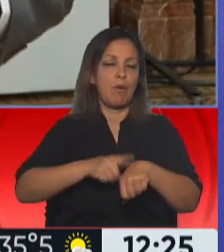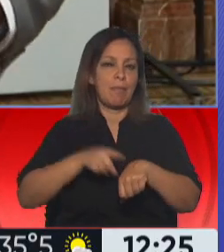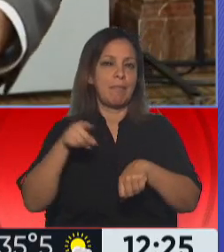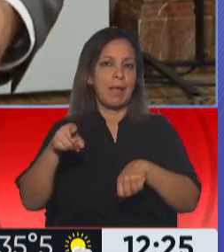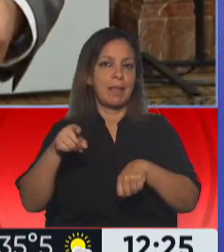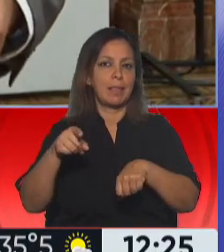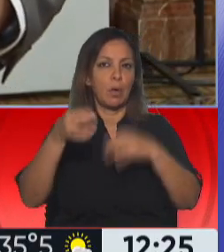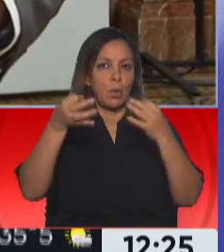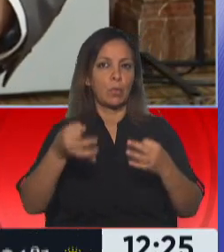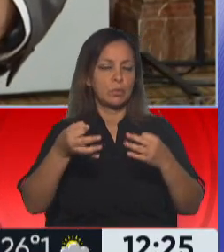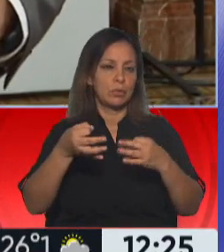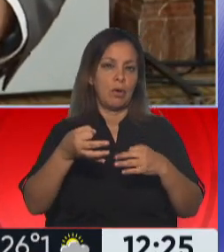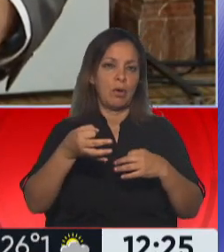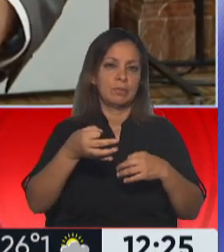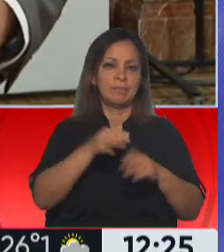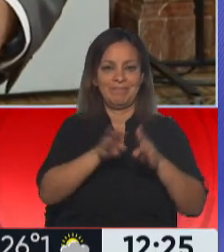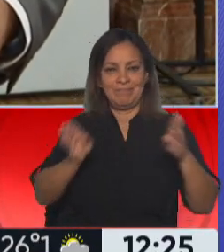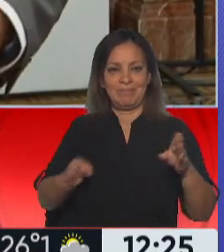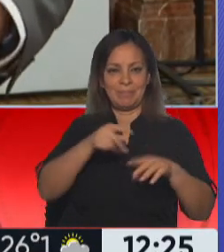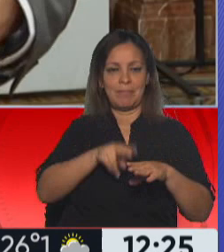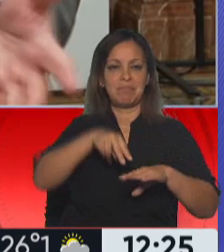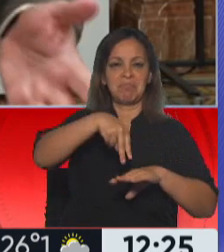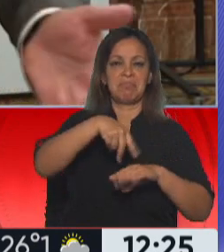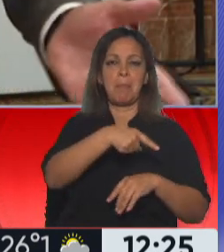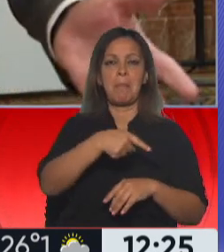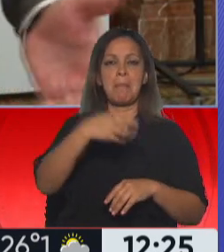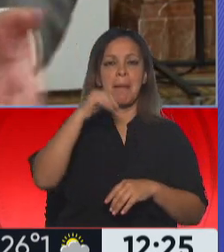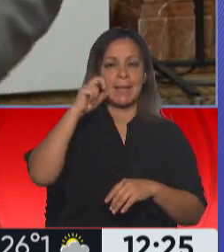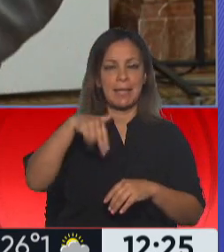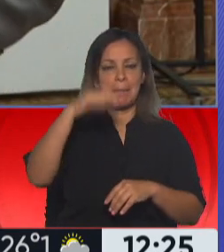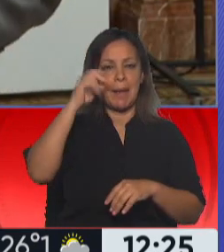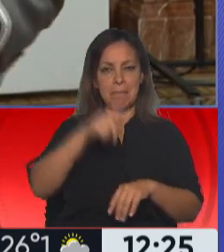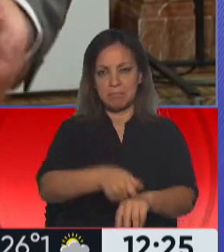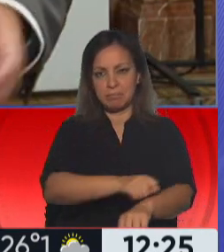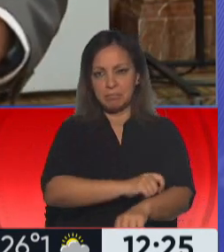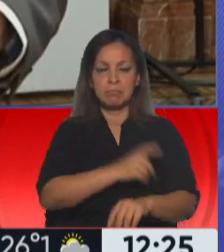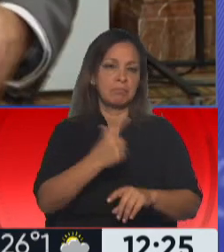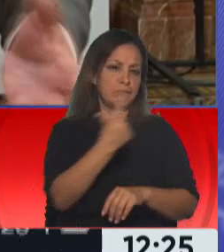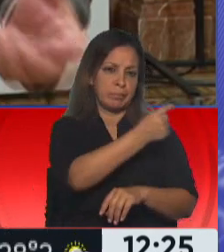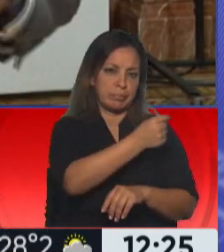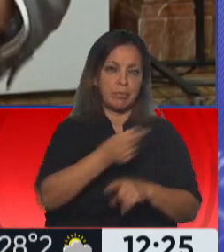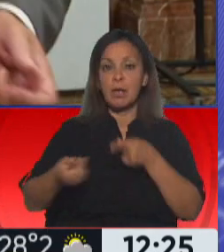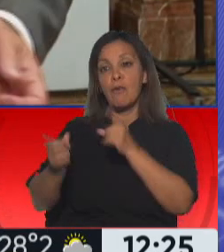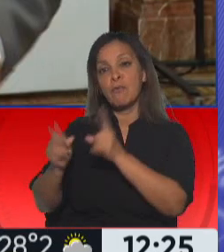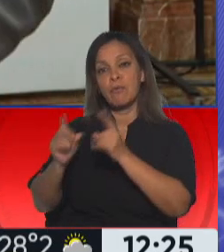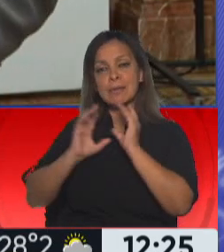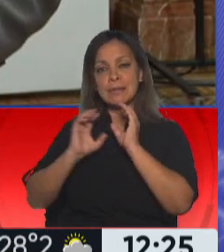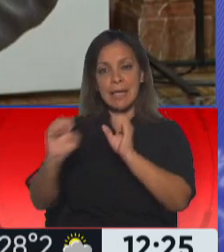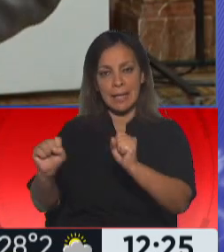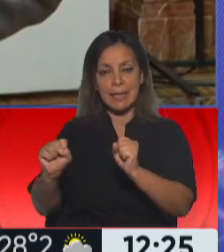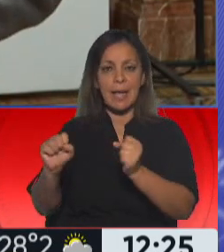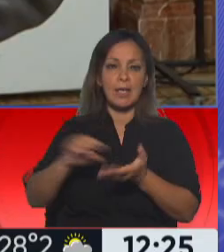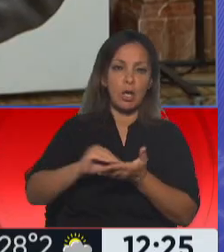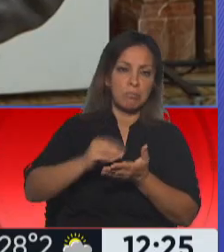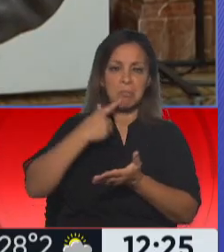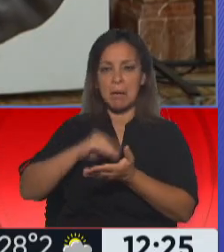estaba retirando de su Sí. estrado Martín Menem, y bueno, y quedó el así. secretario parlamentario recibiendo los cuestionamientos de